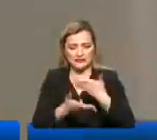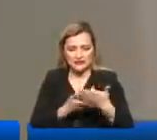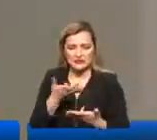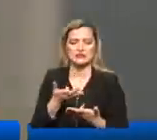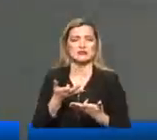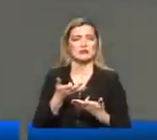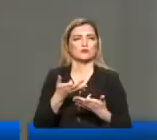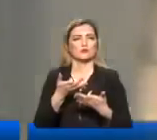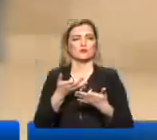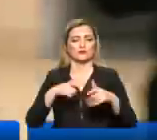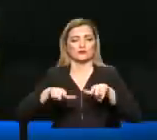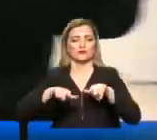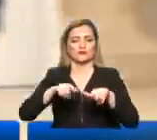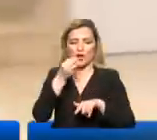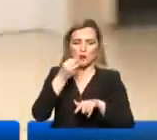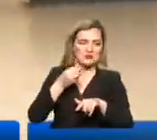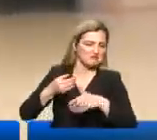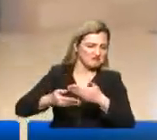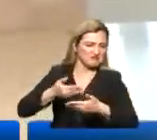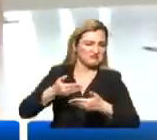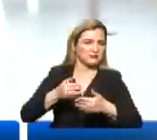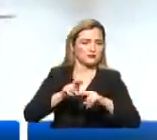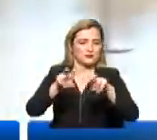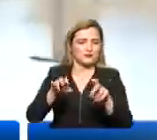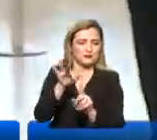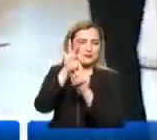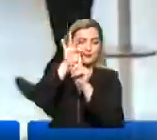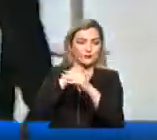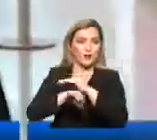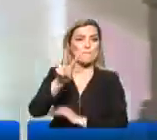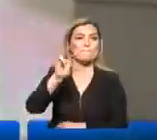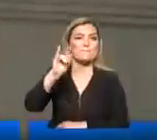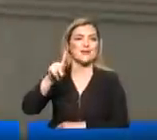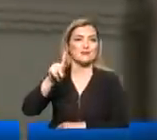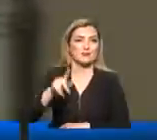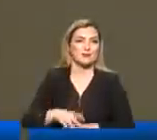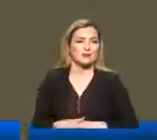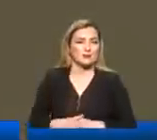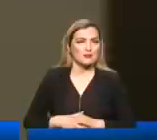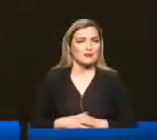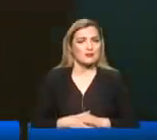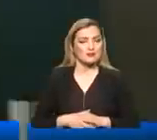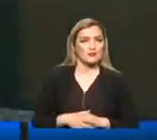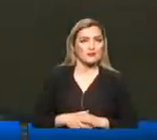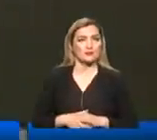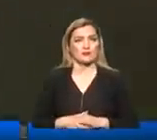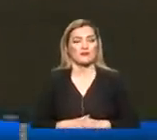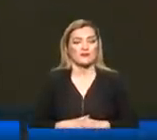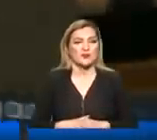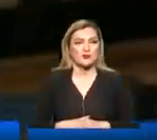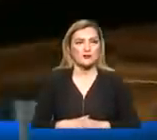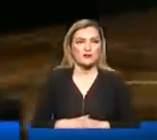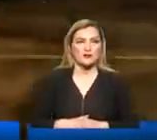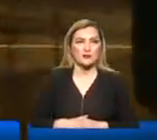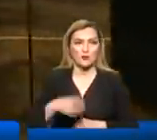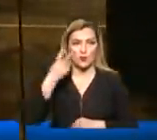los espacios comerciales y también a la sala VIP. Podemos ingresar, si ustedes gustan, a la sala VIP para que puedan ver también